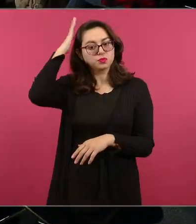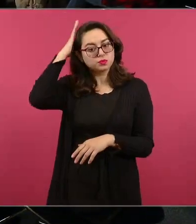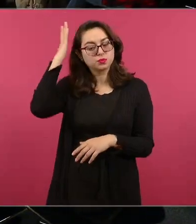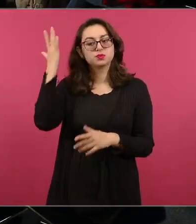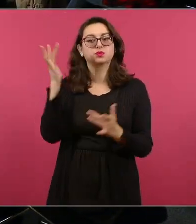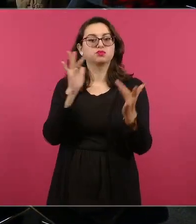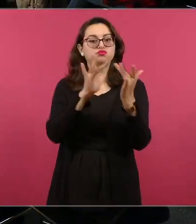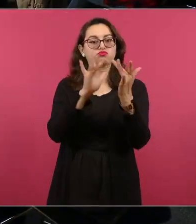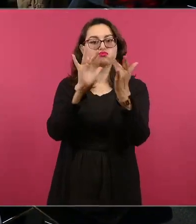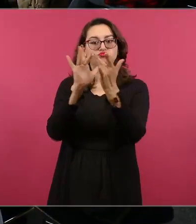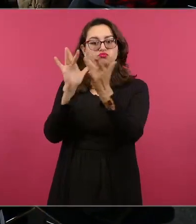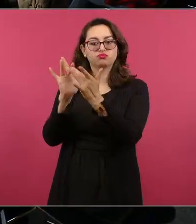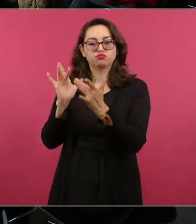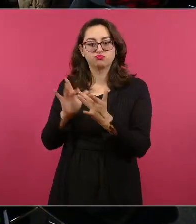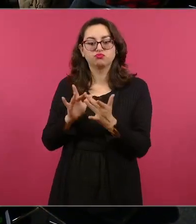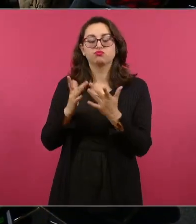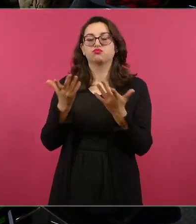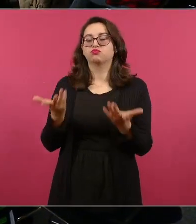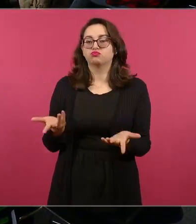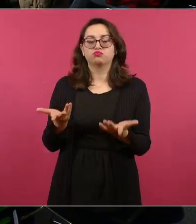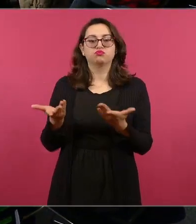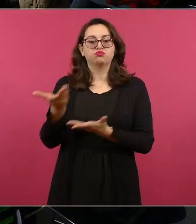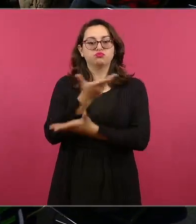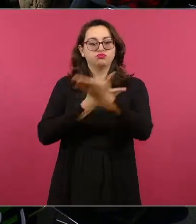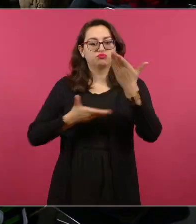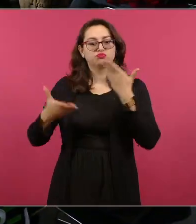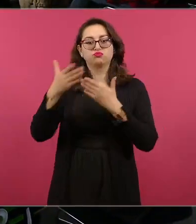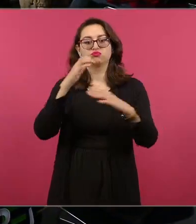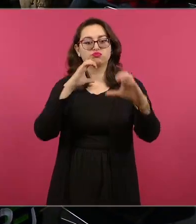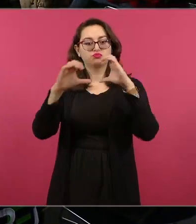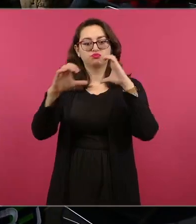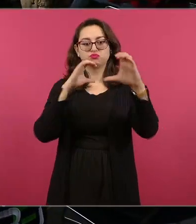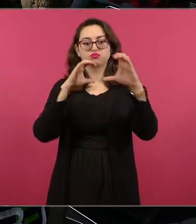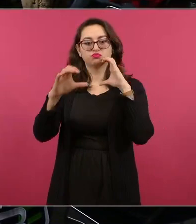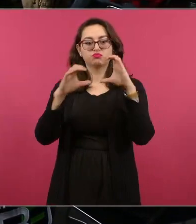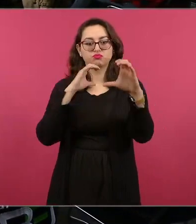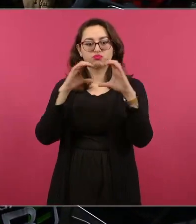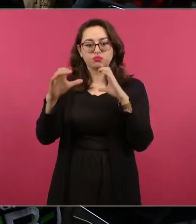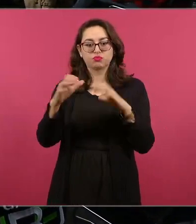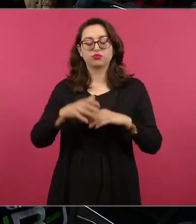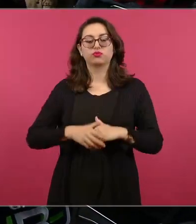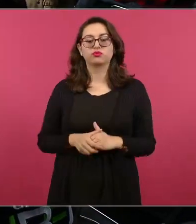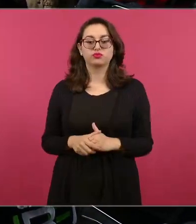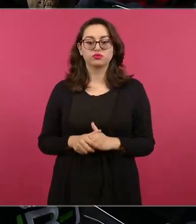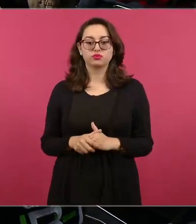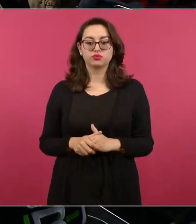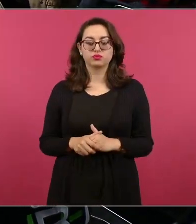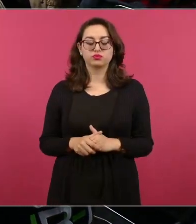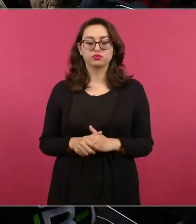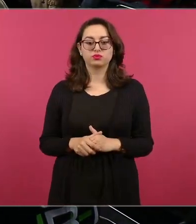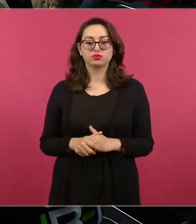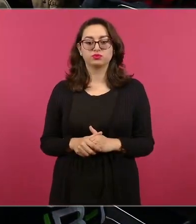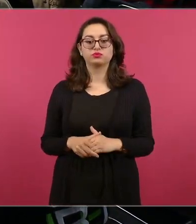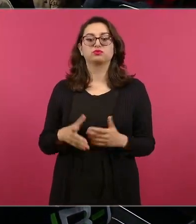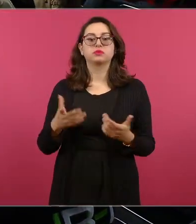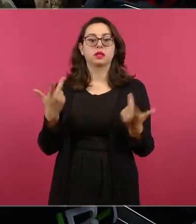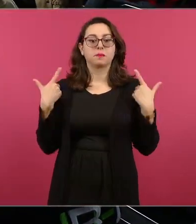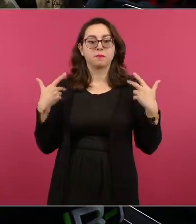y desde luego con maestras, maestros, directoras, directores de las